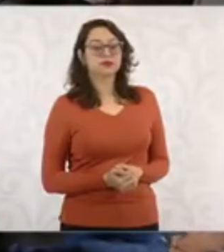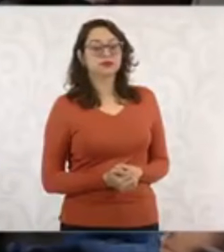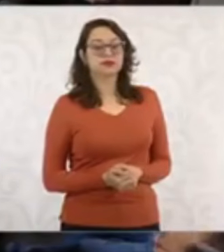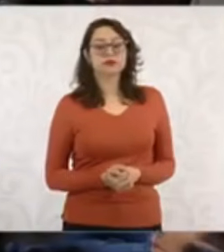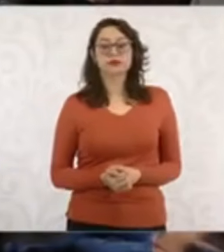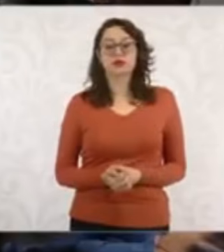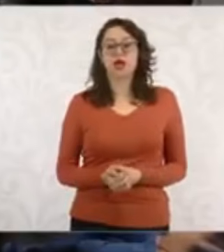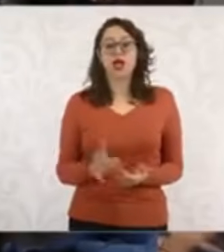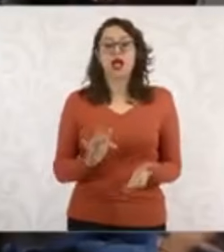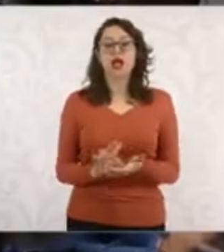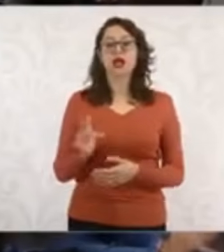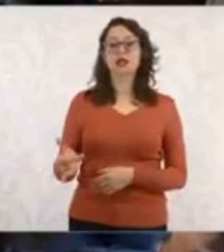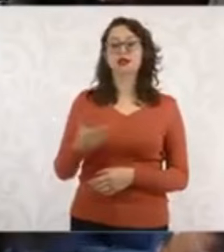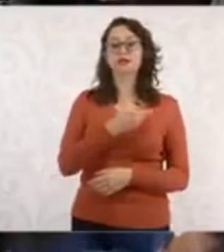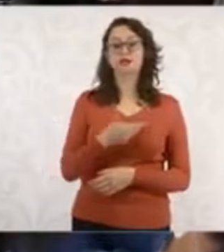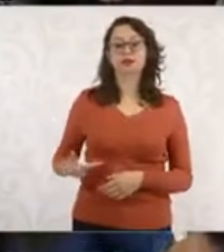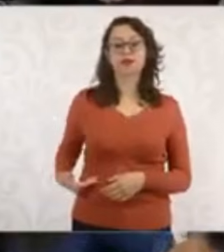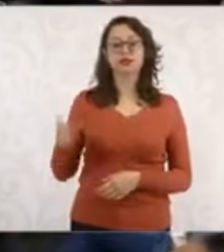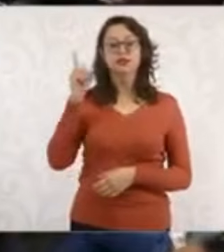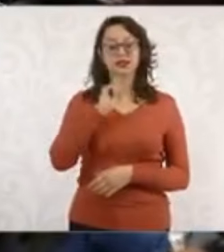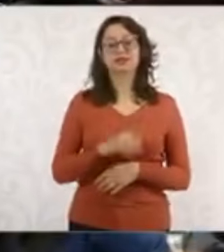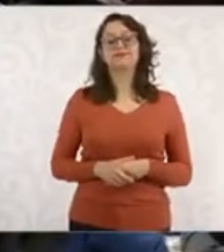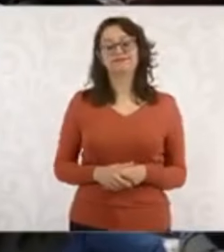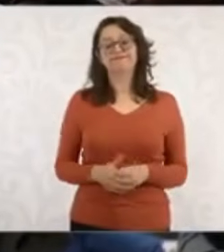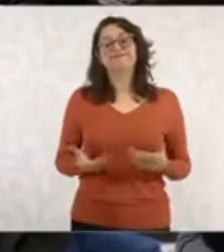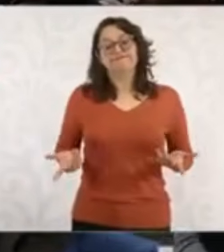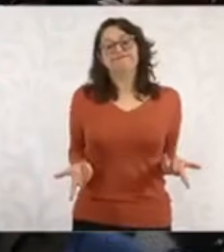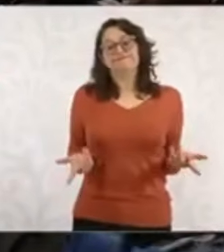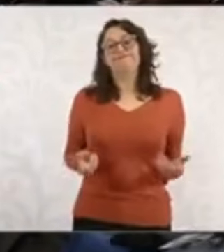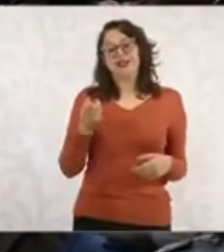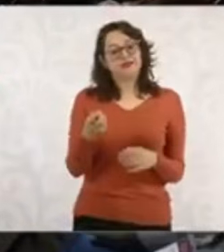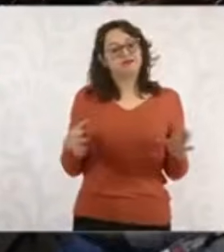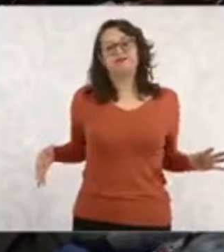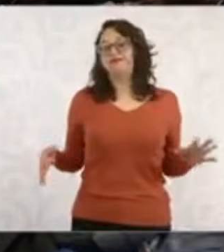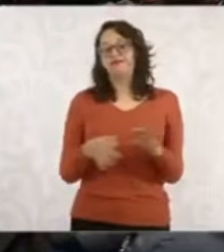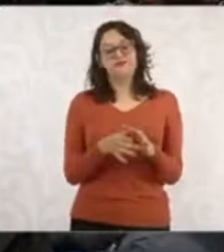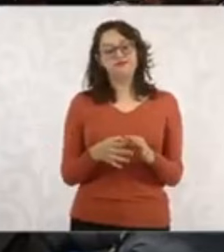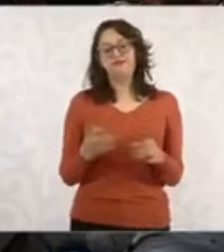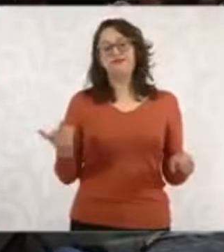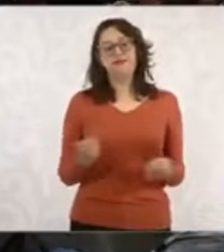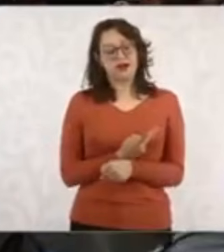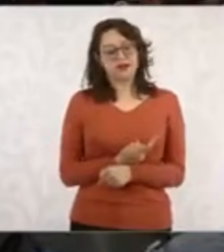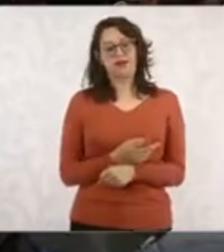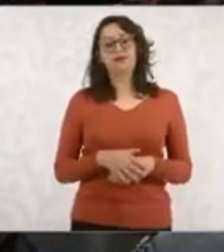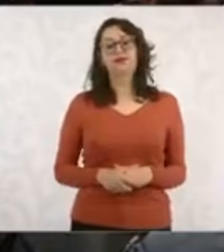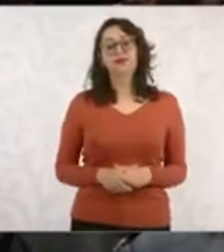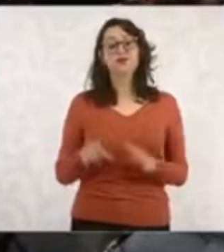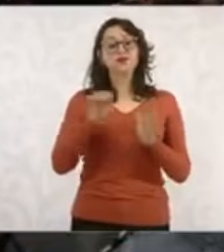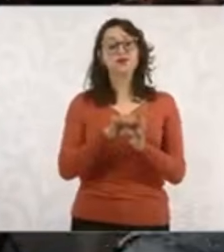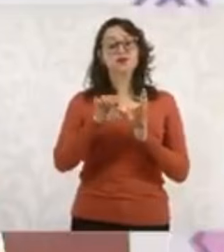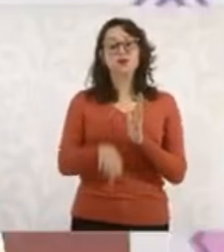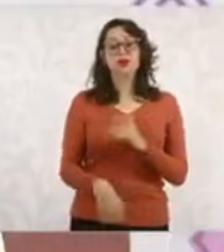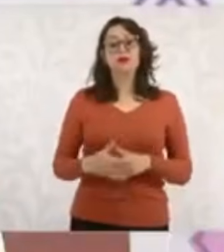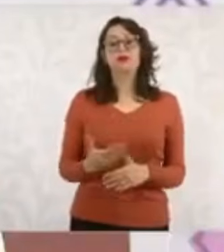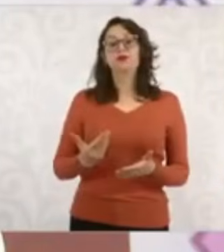Gracias, presidenta. Es que tiene que ver con esto, está íntimamente ligado. Por ejemplo, con el presidente Andrés Manuel